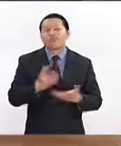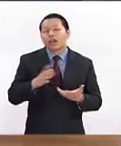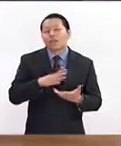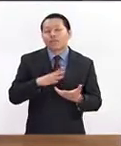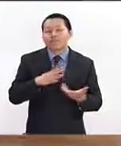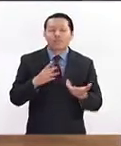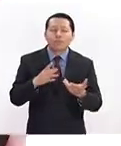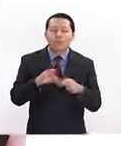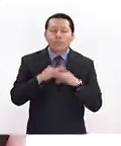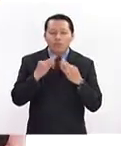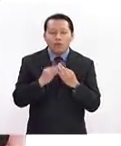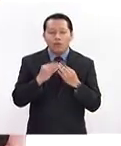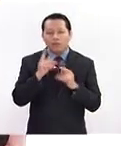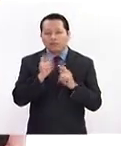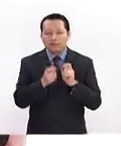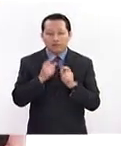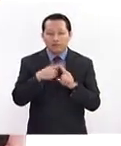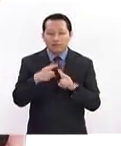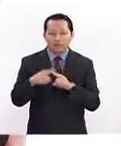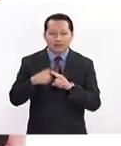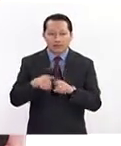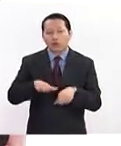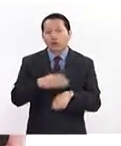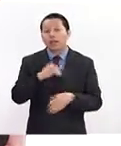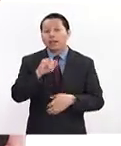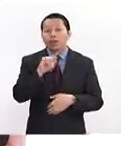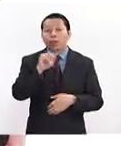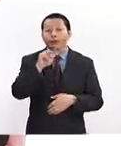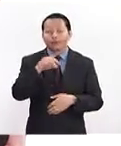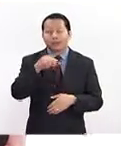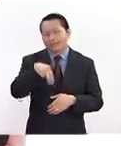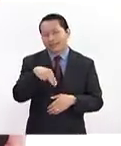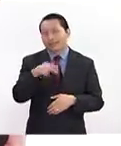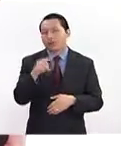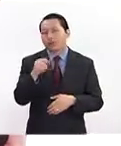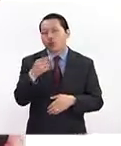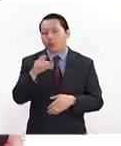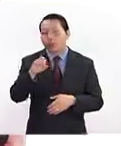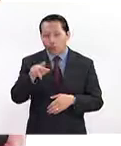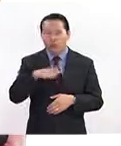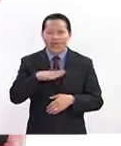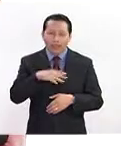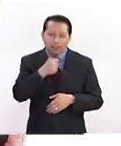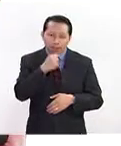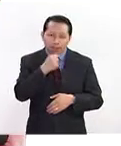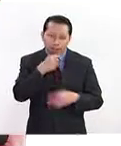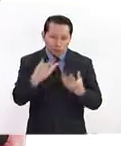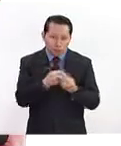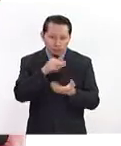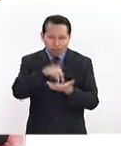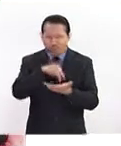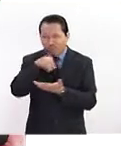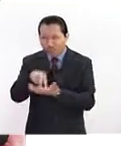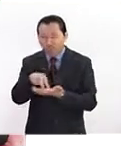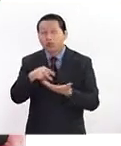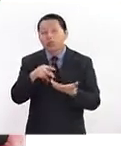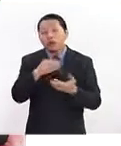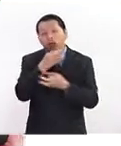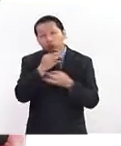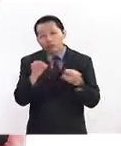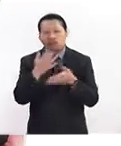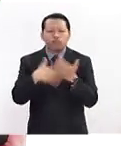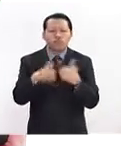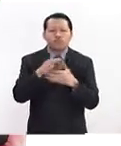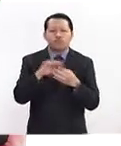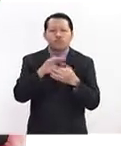interpretarlo, porque Justin Trudeau llega a México el día de ayer en la conferencia de prensa conjunta, dan un mensaje